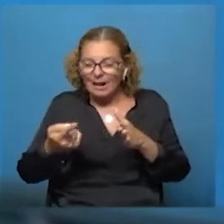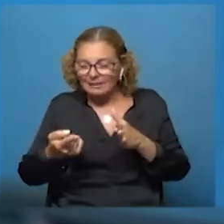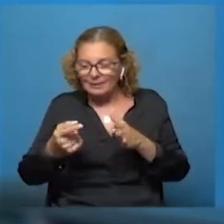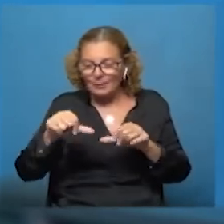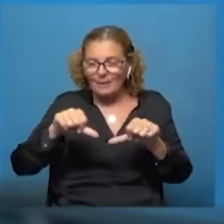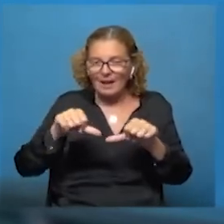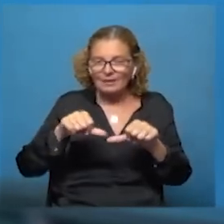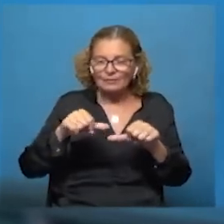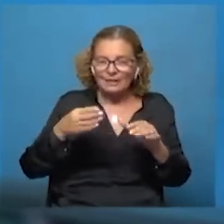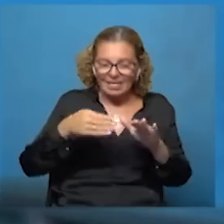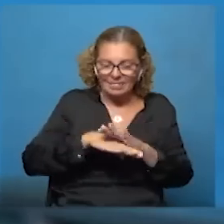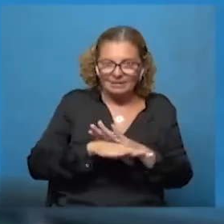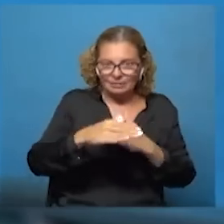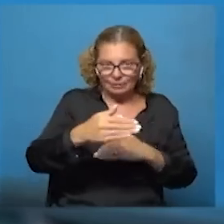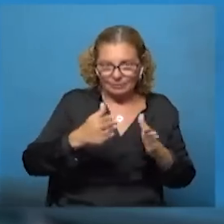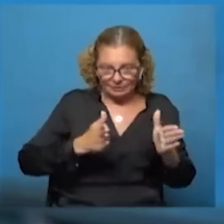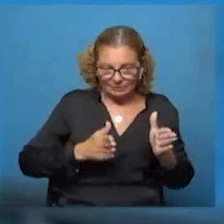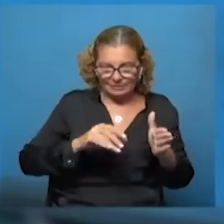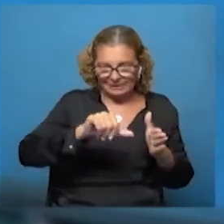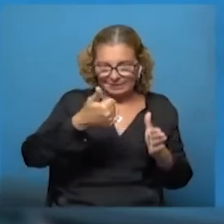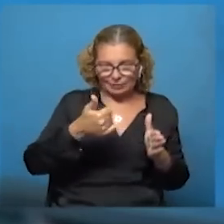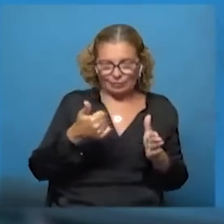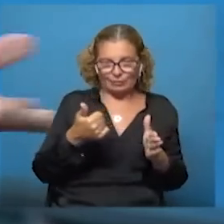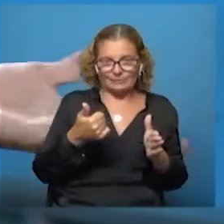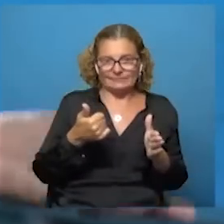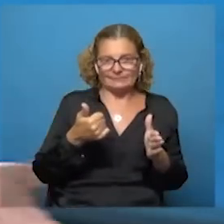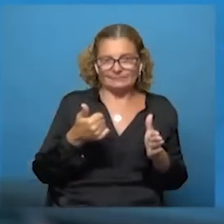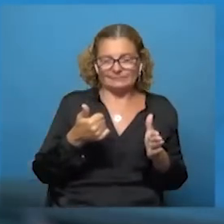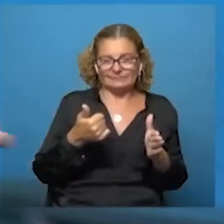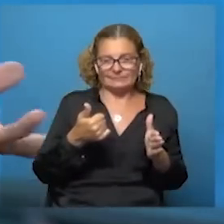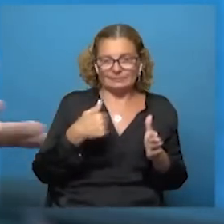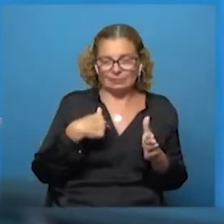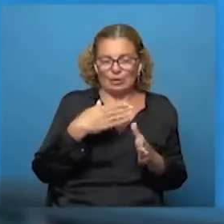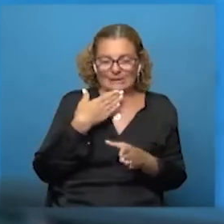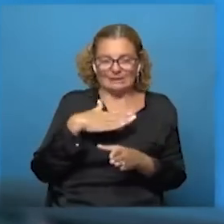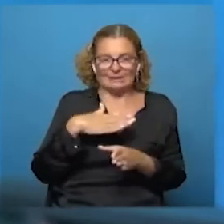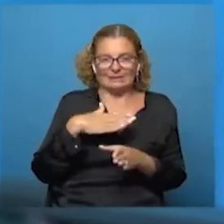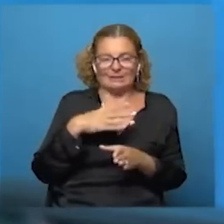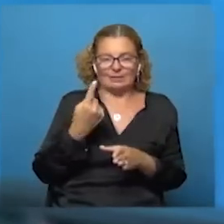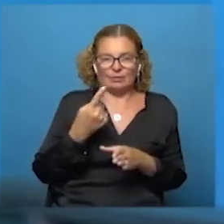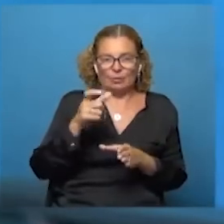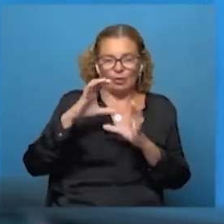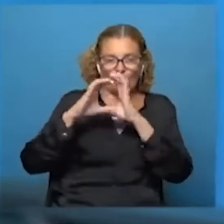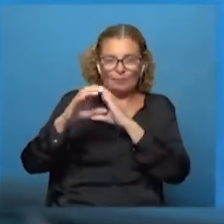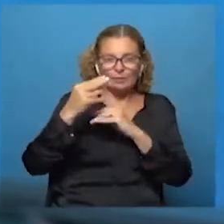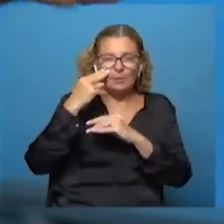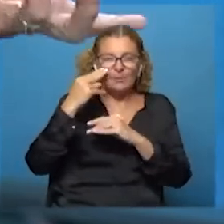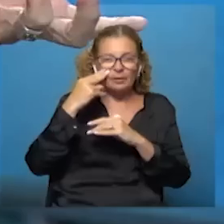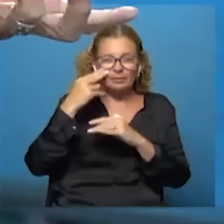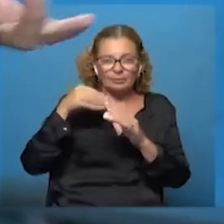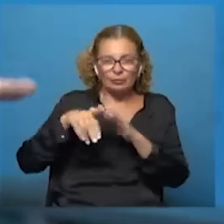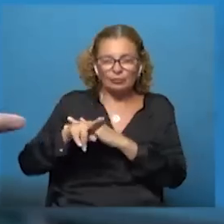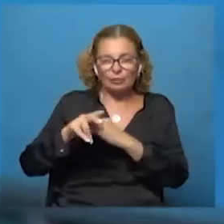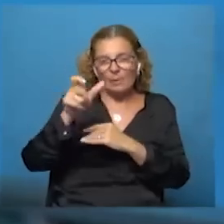no está dentro de lo que vas a decir exitoso yo entendía que si un ómnibus tiene problemas te